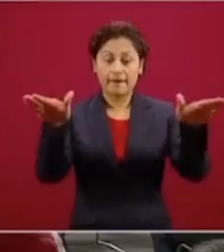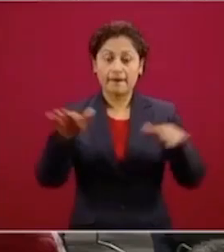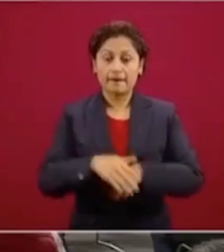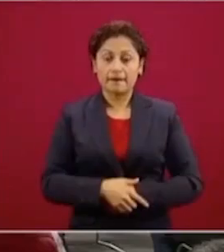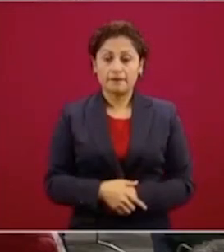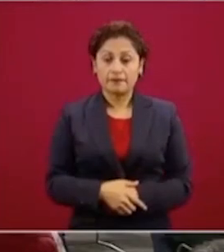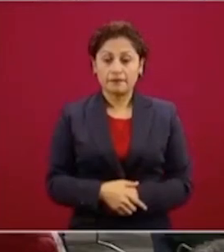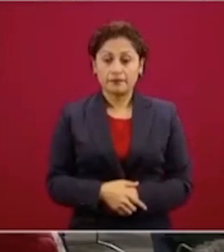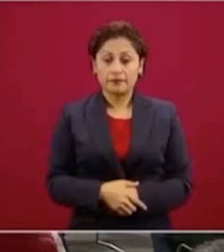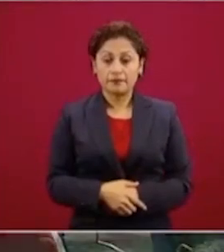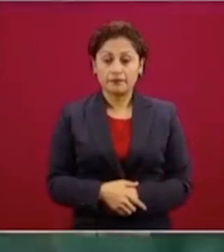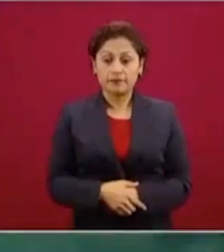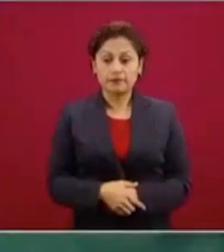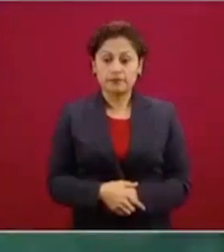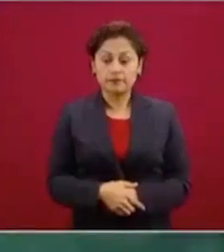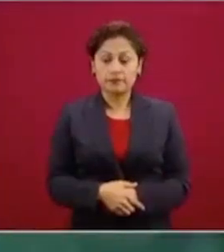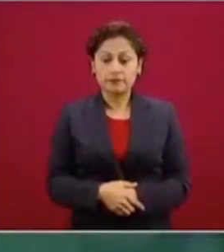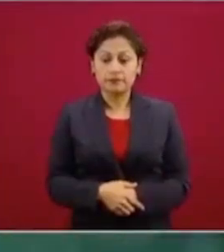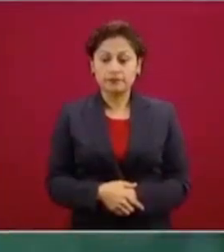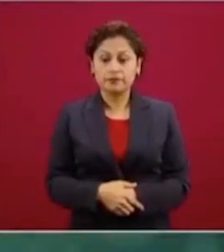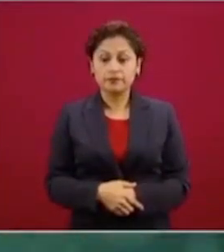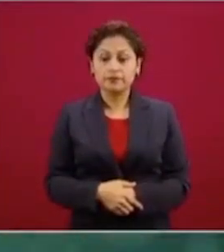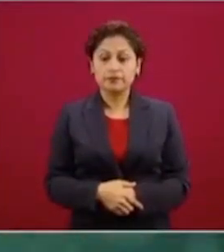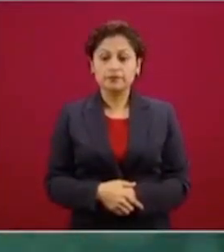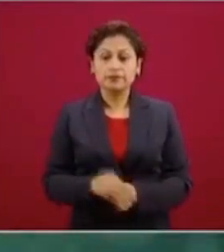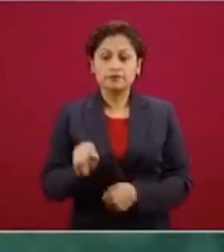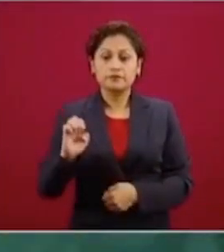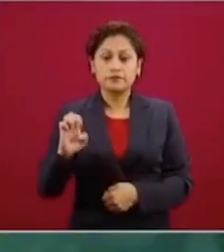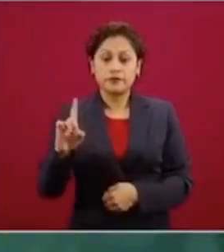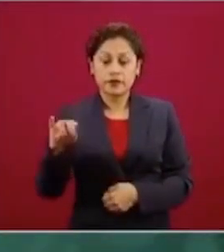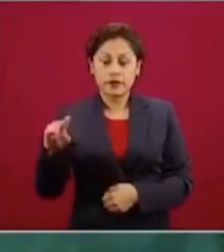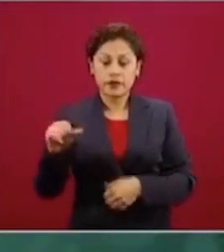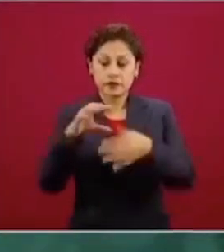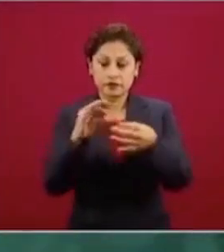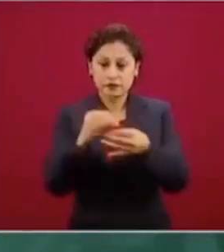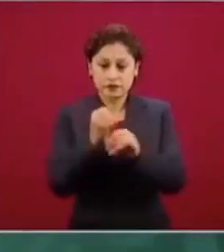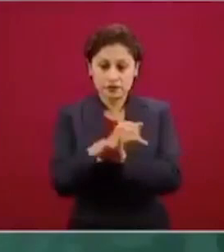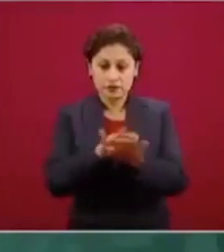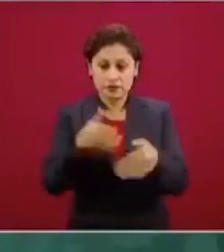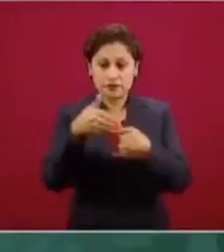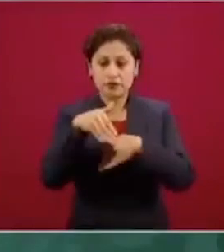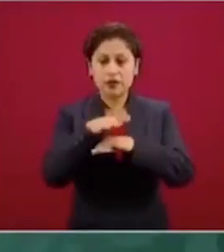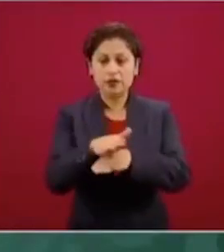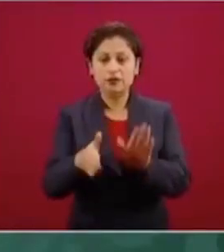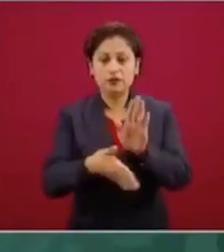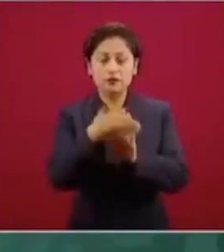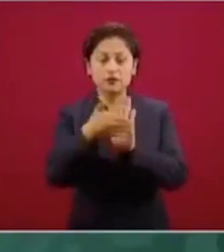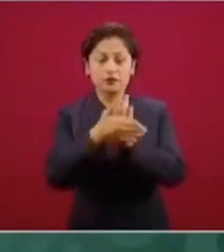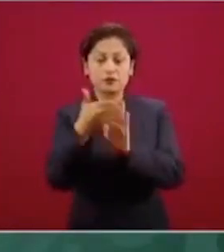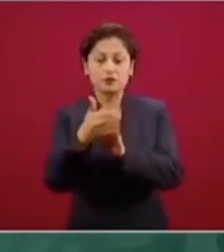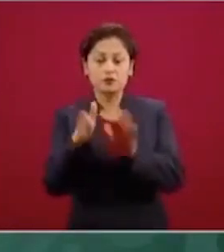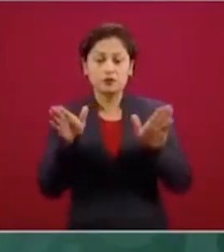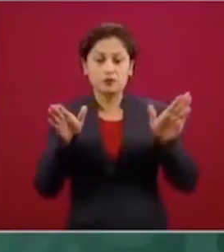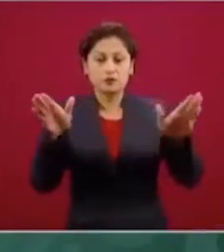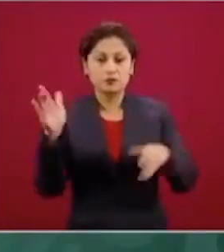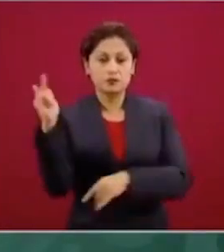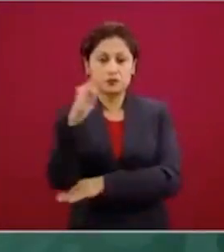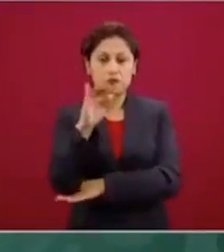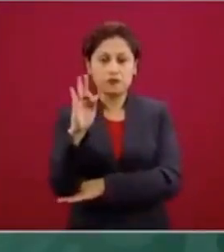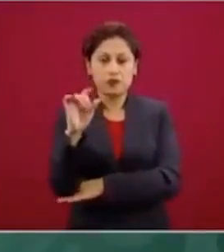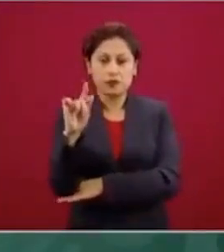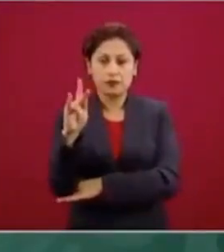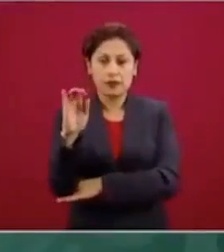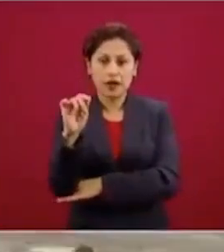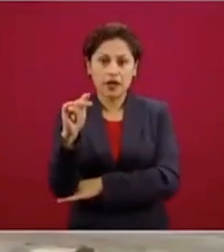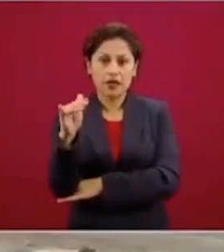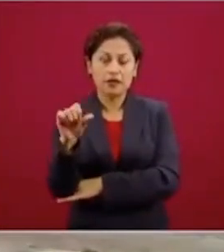La Secretaría de la Defensa Nacional informa los avances en la construcción del Aeropuerto Internacional Felipe Ángeles al 27 de